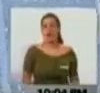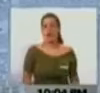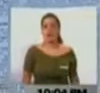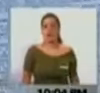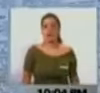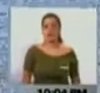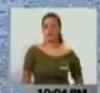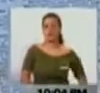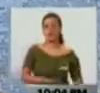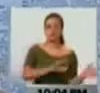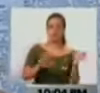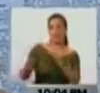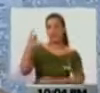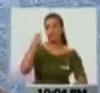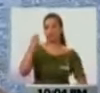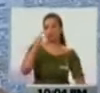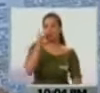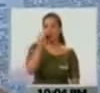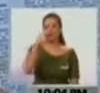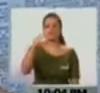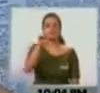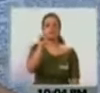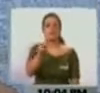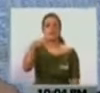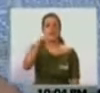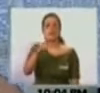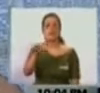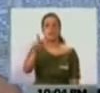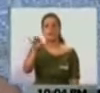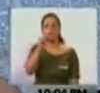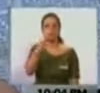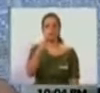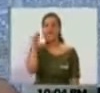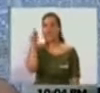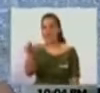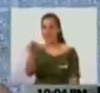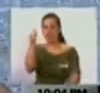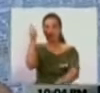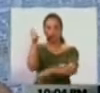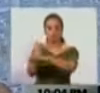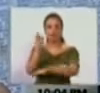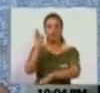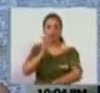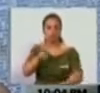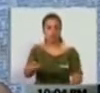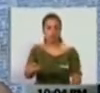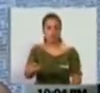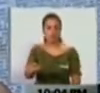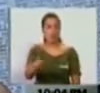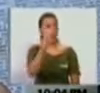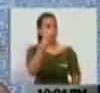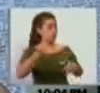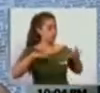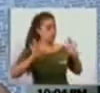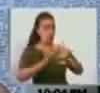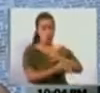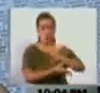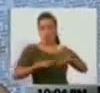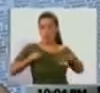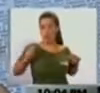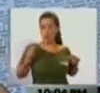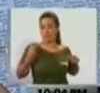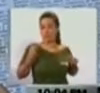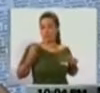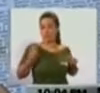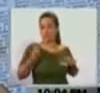Diputado César Pérez Vivas, acusado de extorsión. Él dice que no recibió ningún dinero, ni lo volverá a hacer.